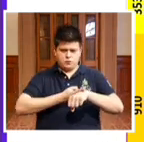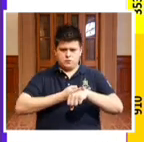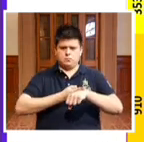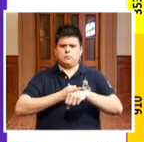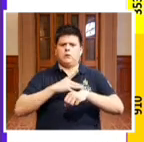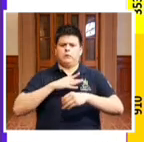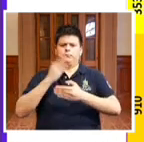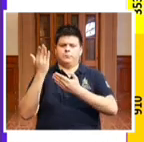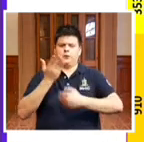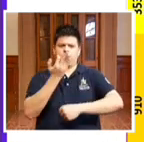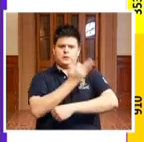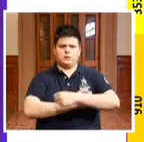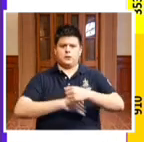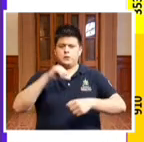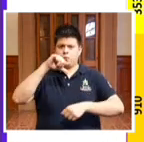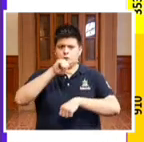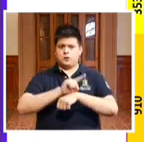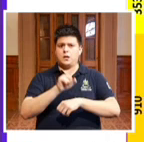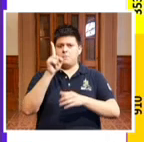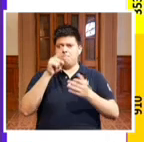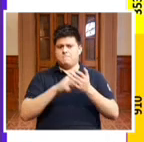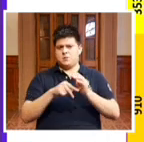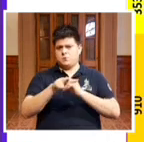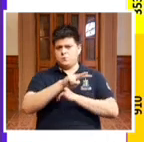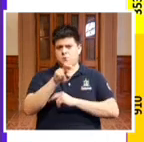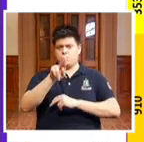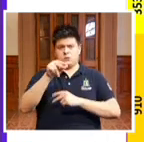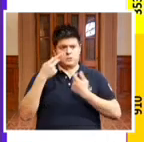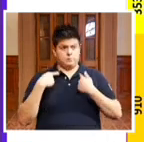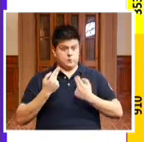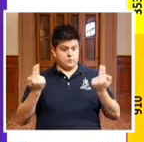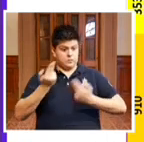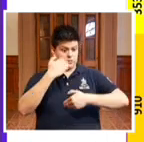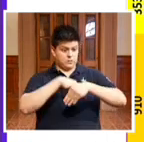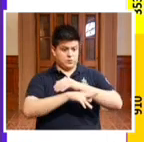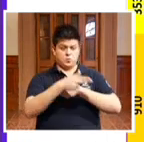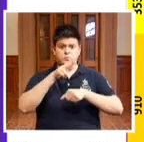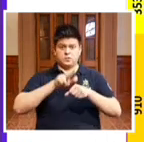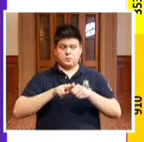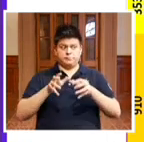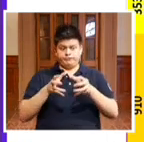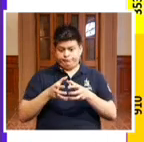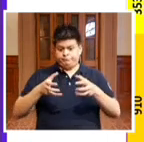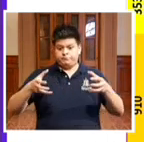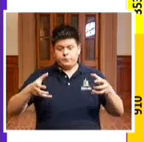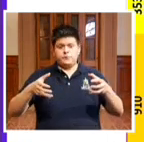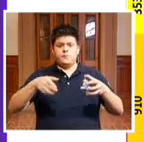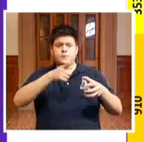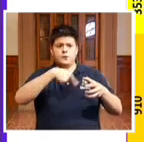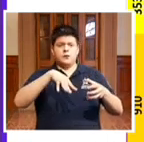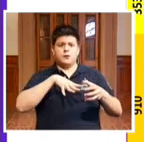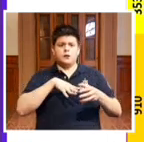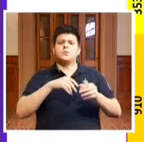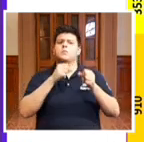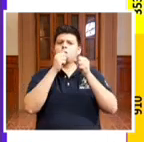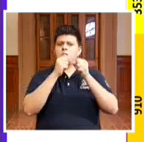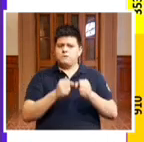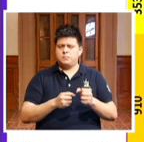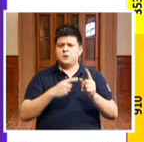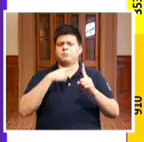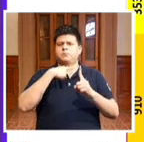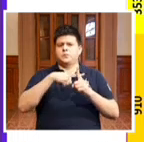tenemos 1,280 pacientes hospitalizados. De estos, la mayoría ya están confirmados